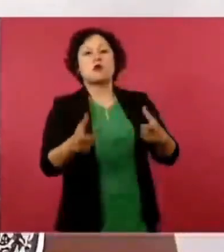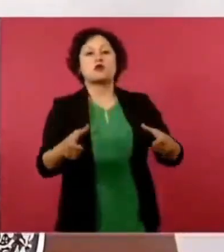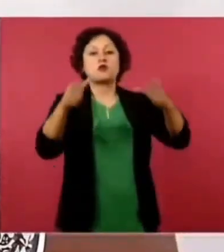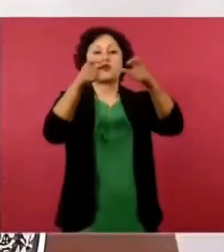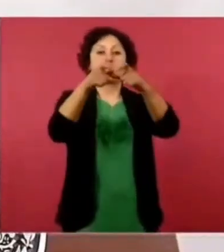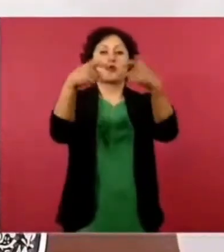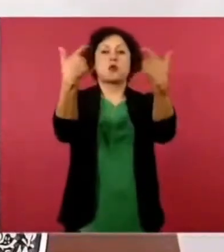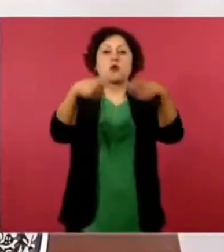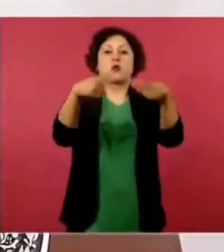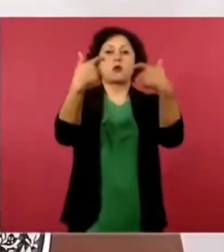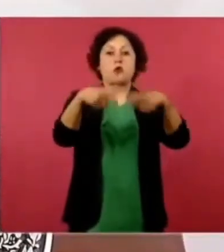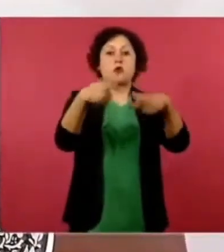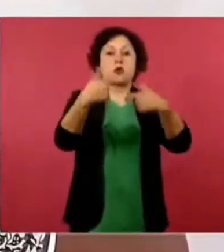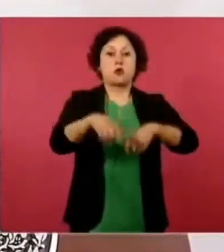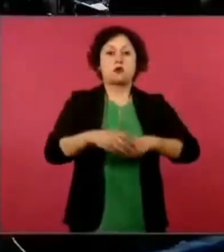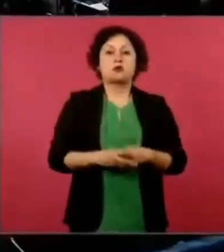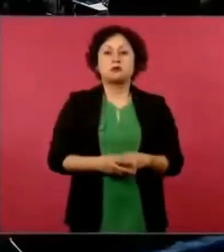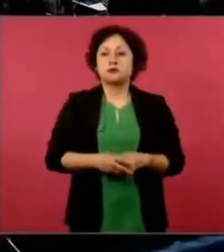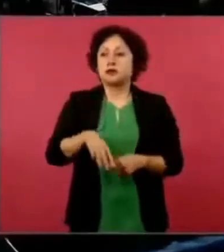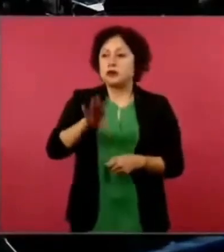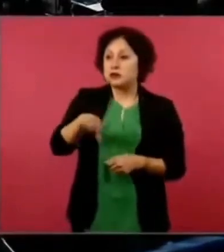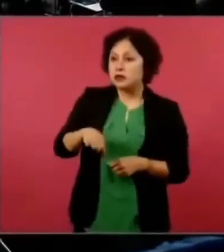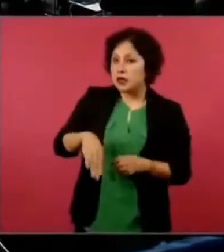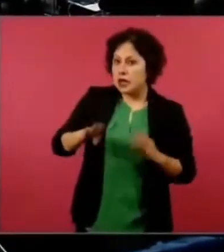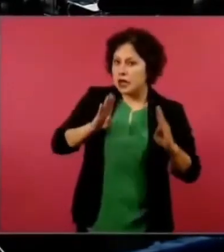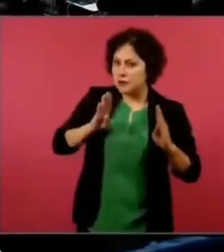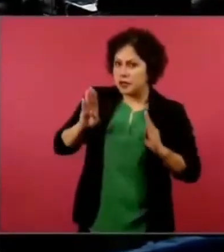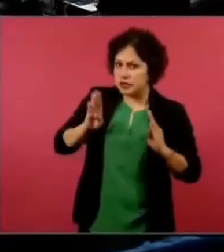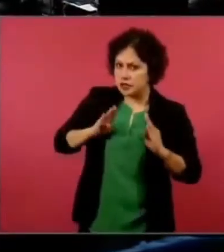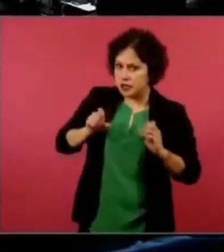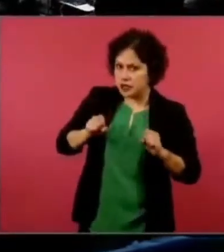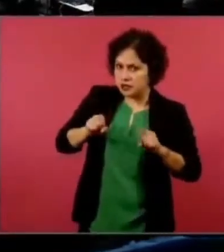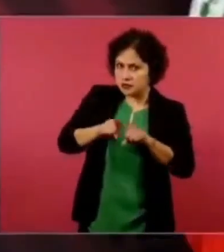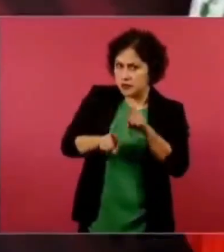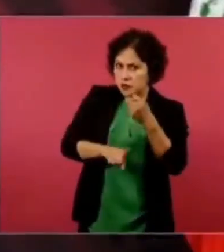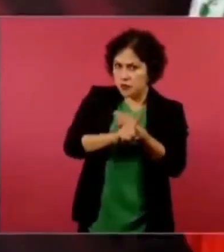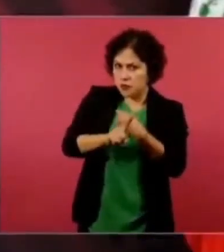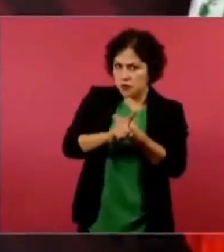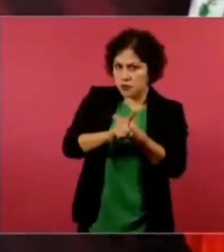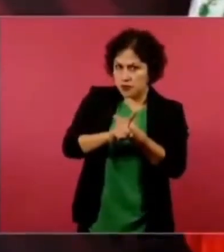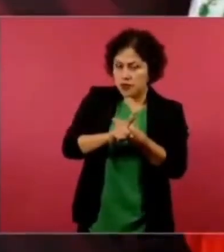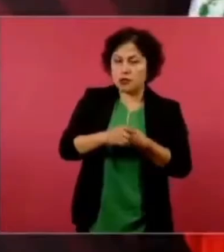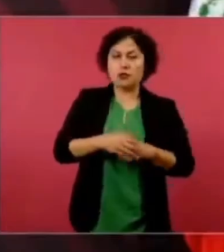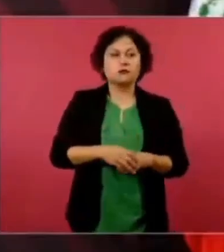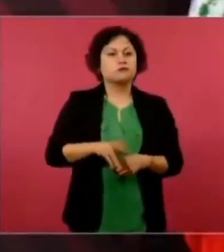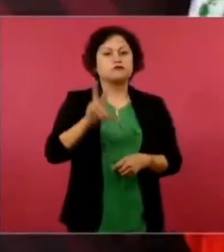¿Y a los militares involucrados en estos casos? No.